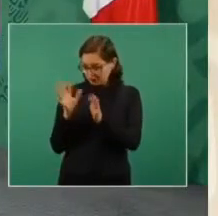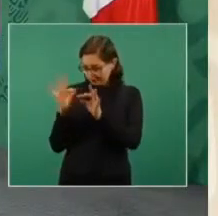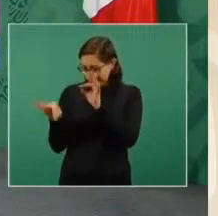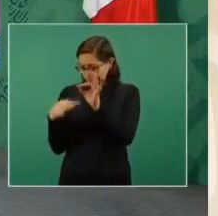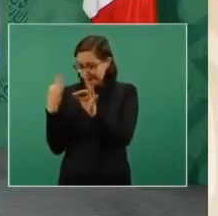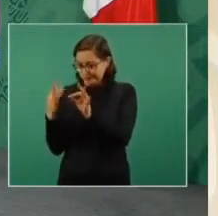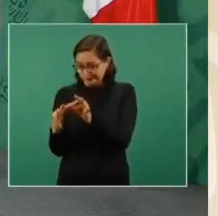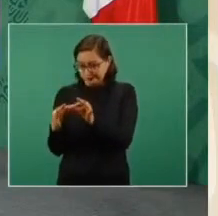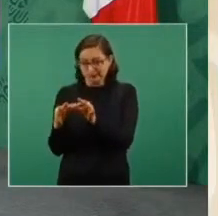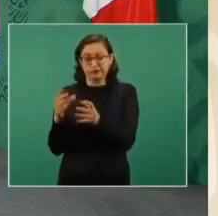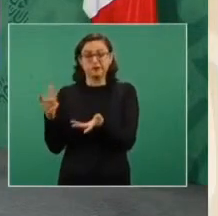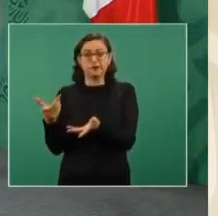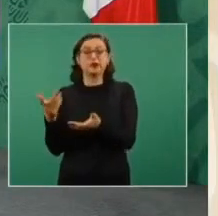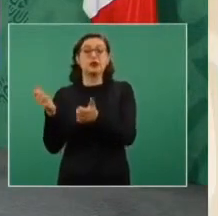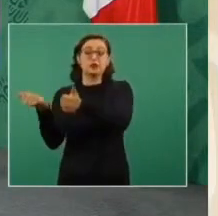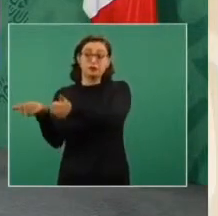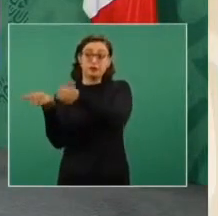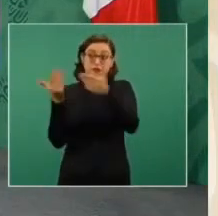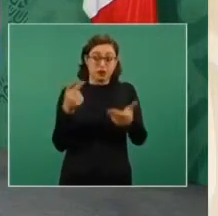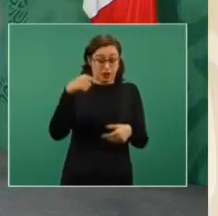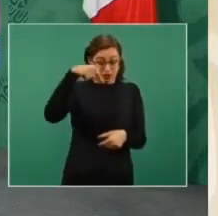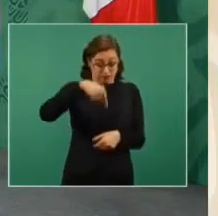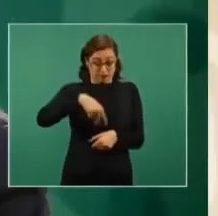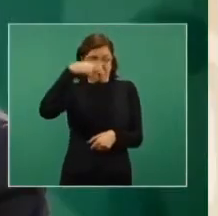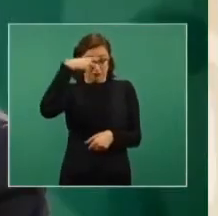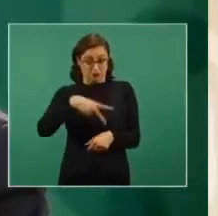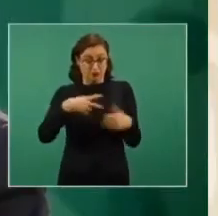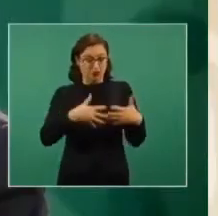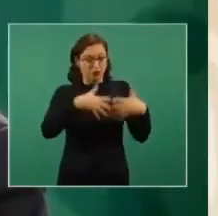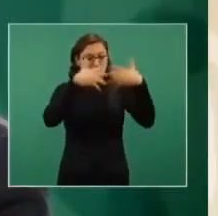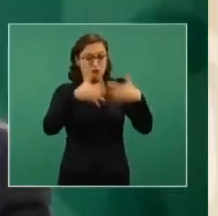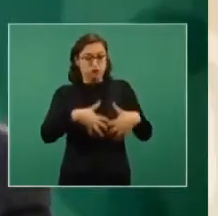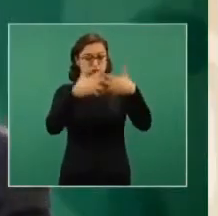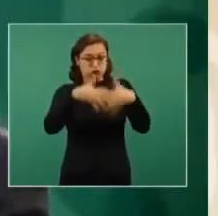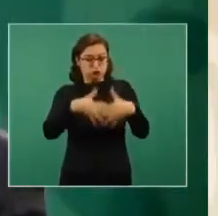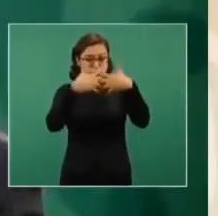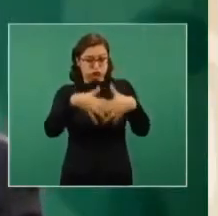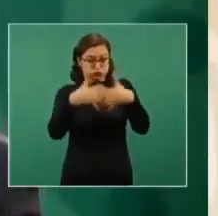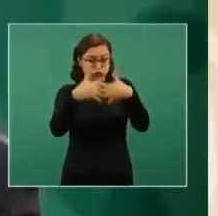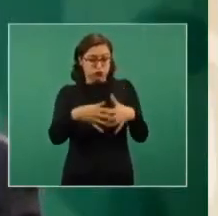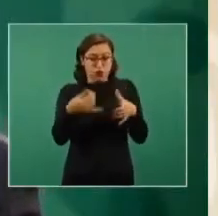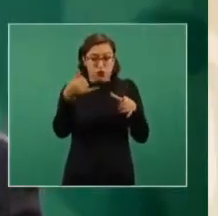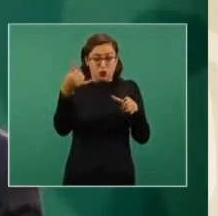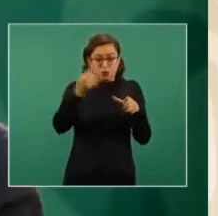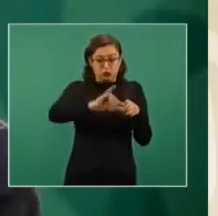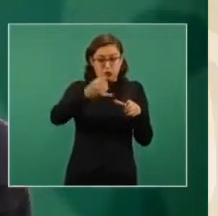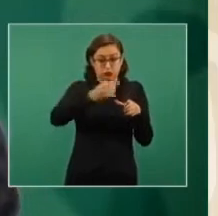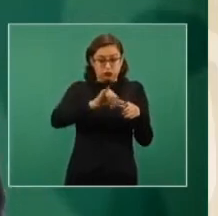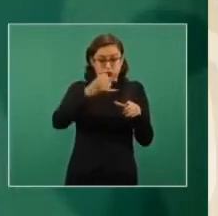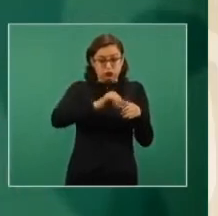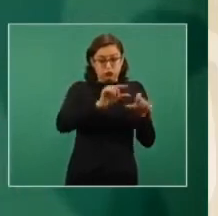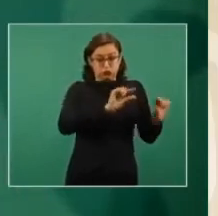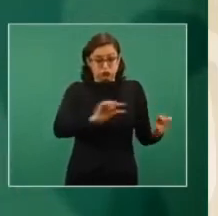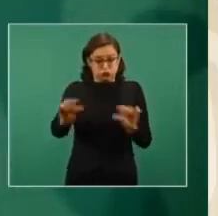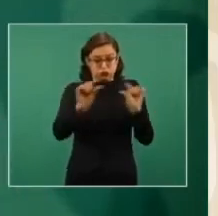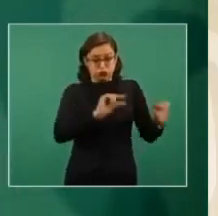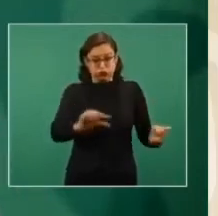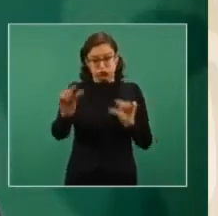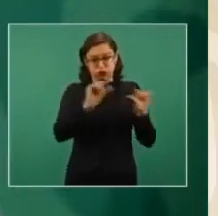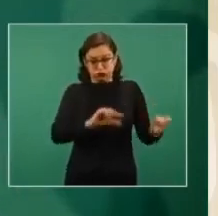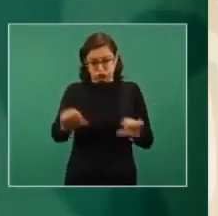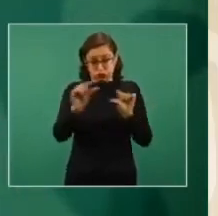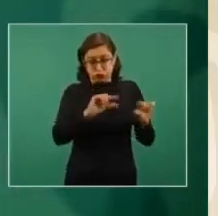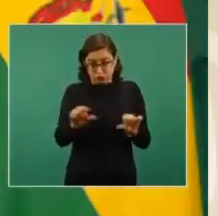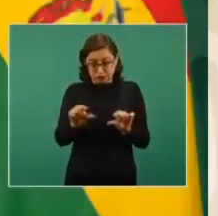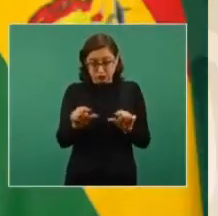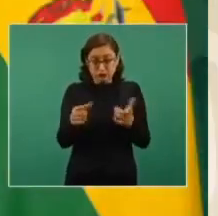envasado, llenado y proceso final. Cuando decimos envasado puede sonar como que es algo muy simple, pero no,